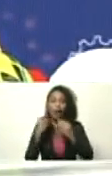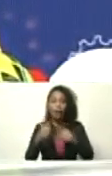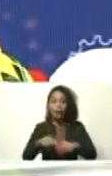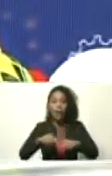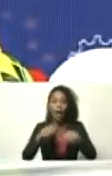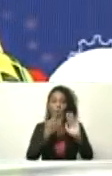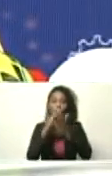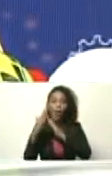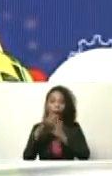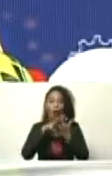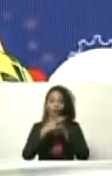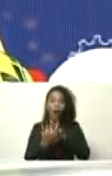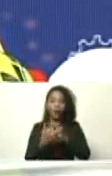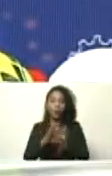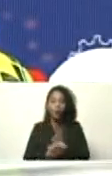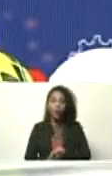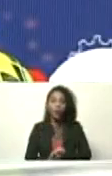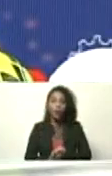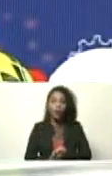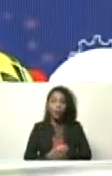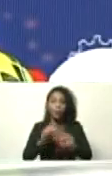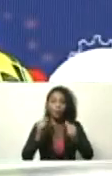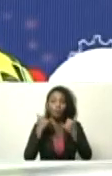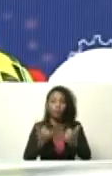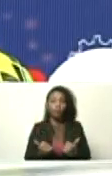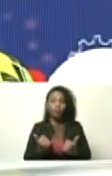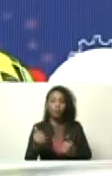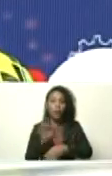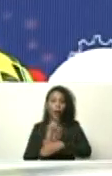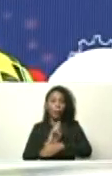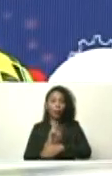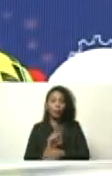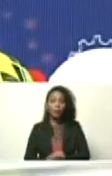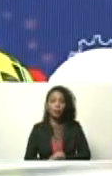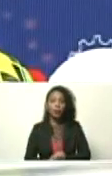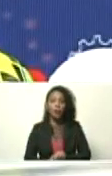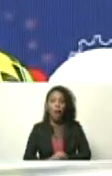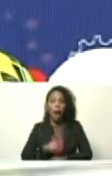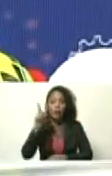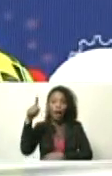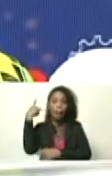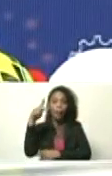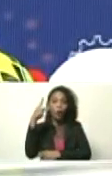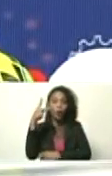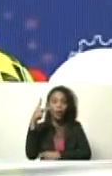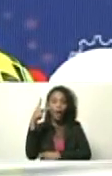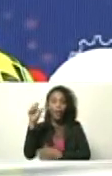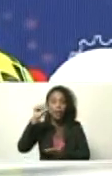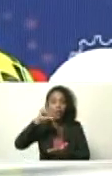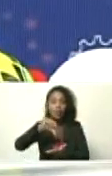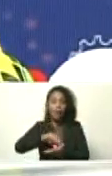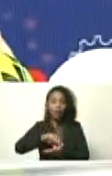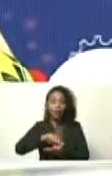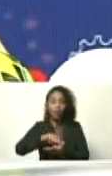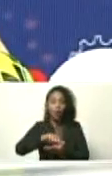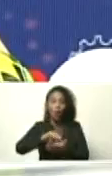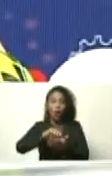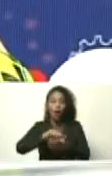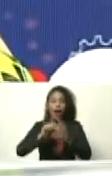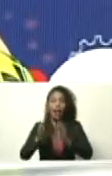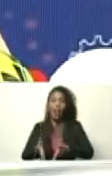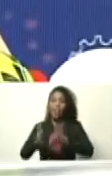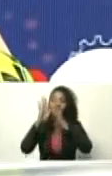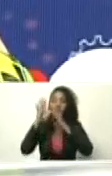comunidades, sí, para los barrios. Vámonos inmediatamente allá en la parroquia Catedral, en la torre del Banco de